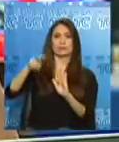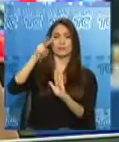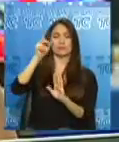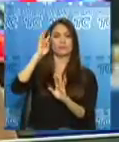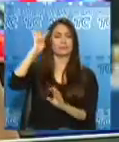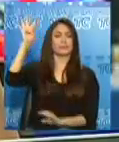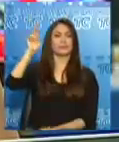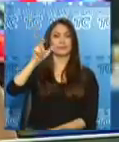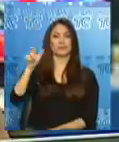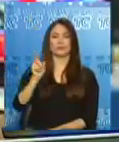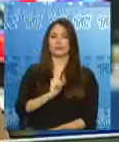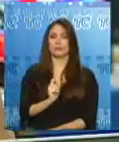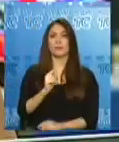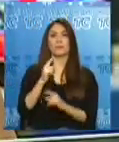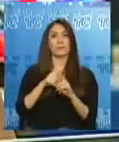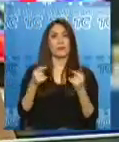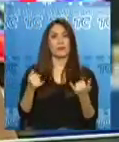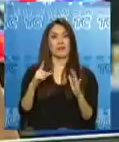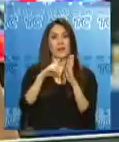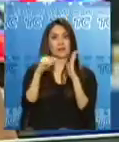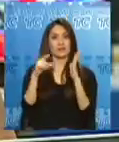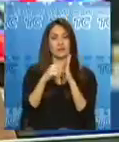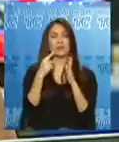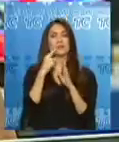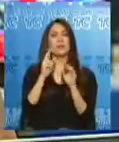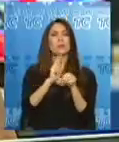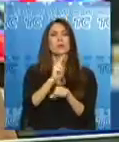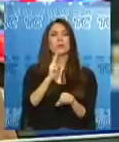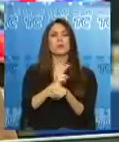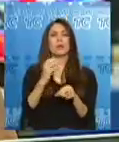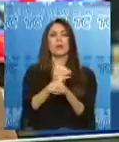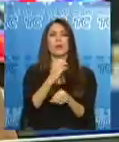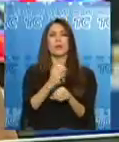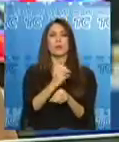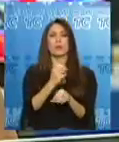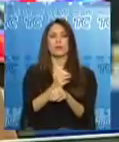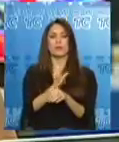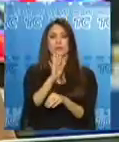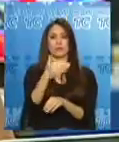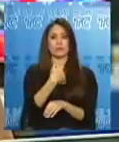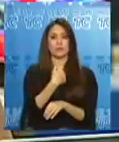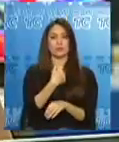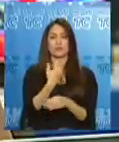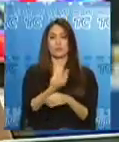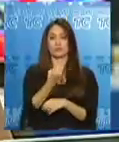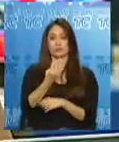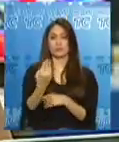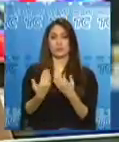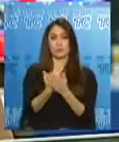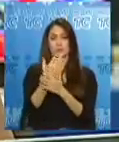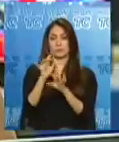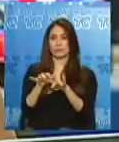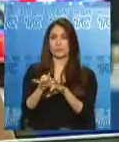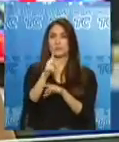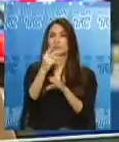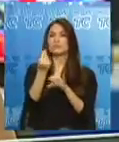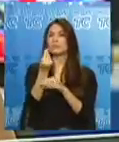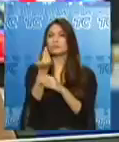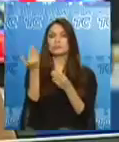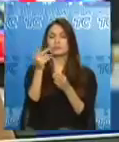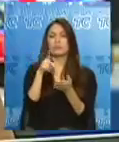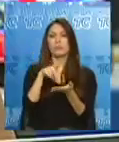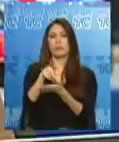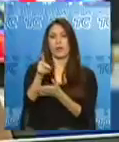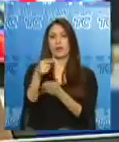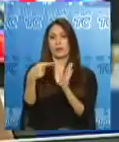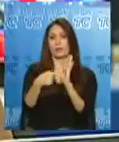Al respecto, el Servicio de Rentas Internas destaca el uso de la calculadora virtual que implementó en su página web para conocer el valor que correspondería